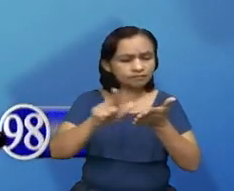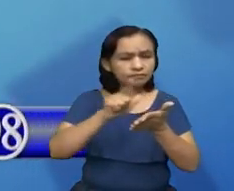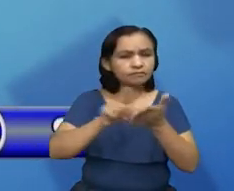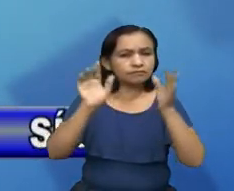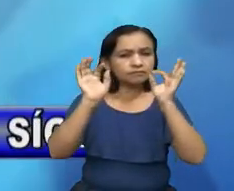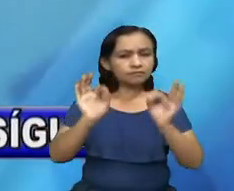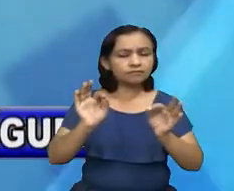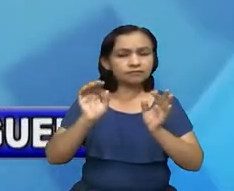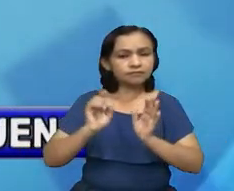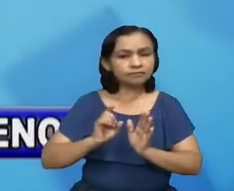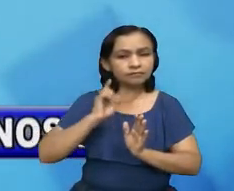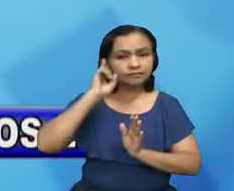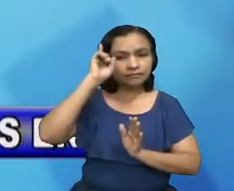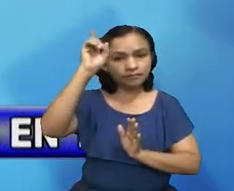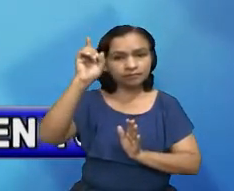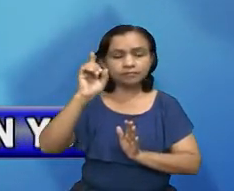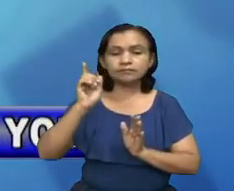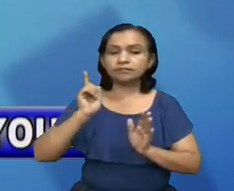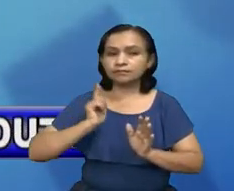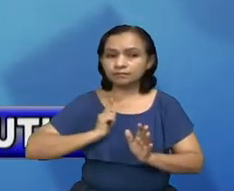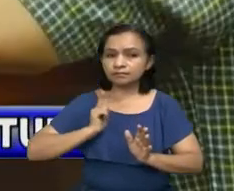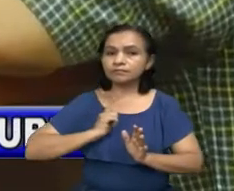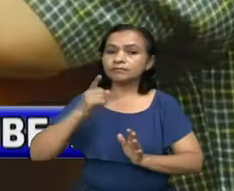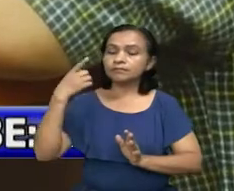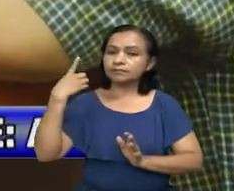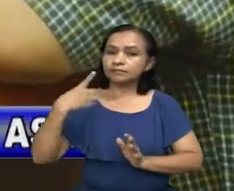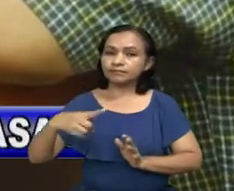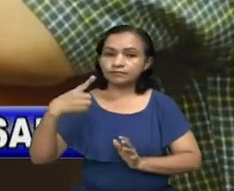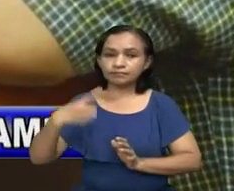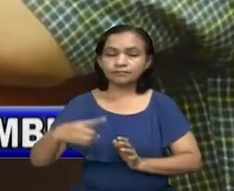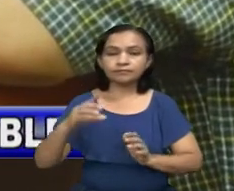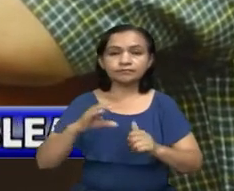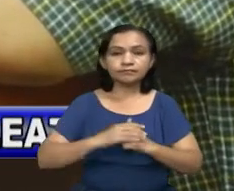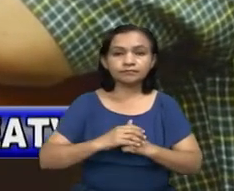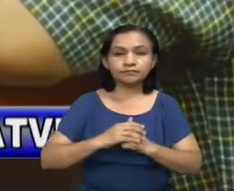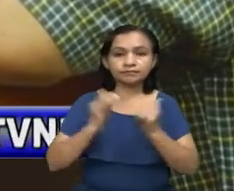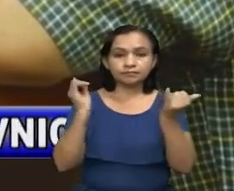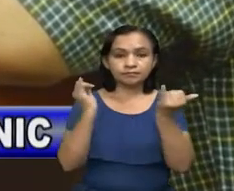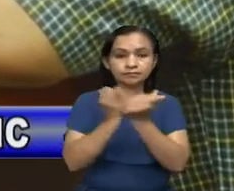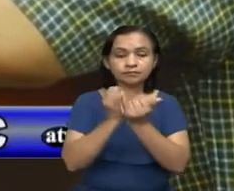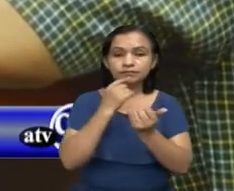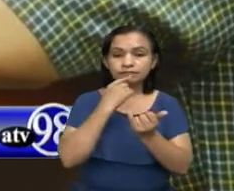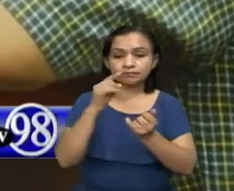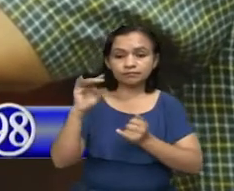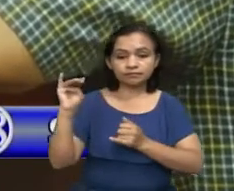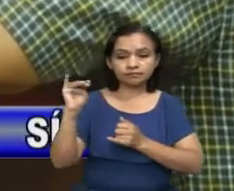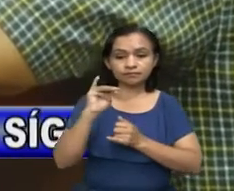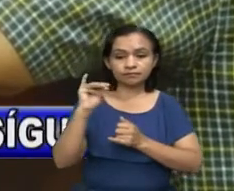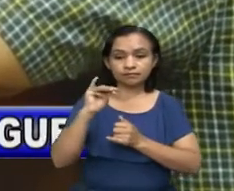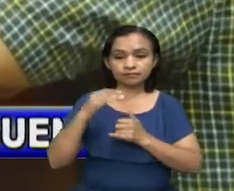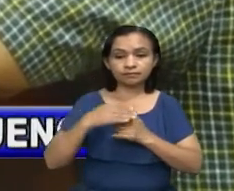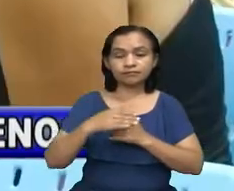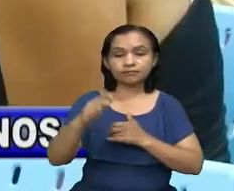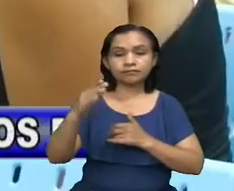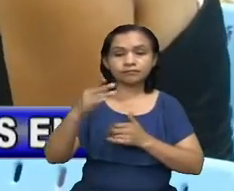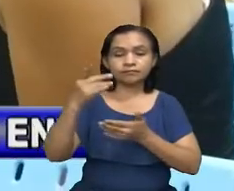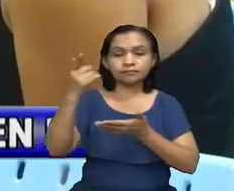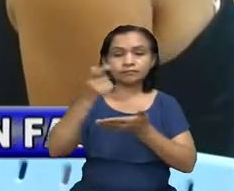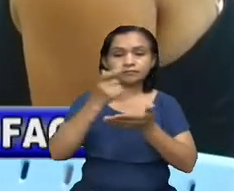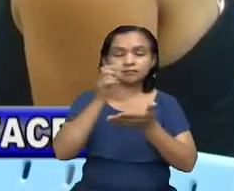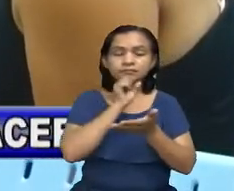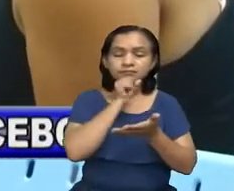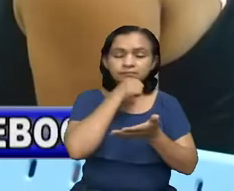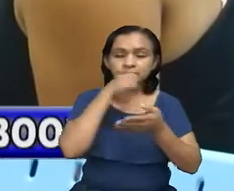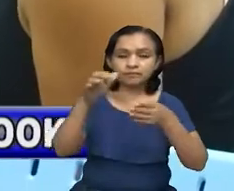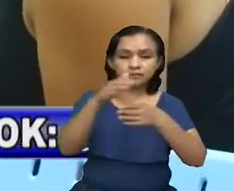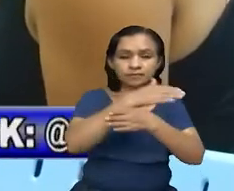y prosperar también porque tenemos derecho. A la vez destacó que este miércoles los jubilados de todo el país en las